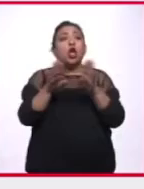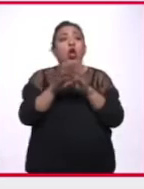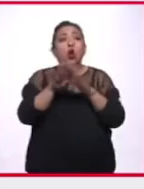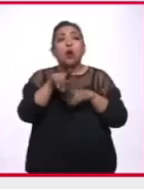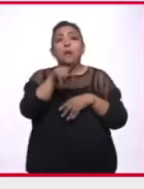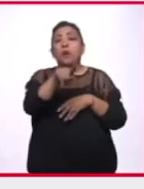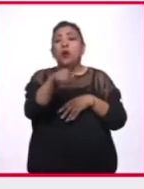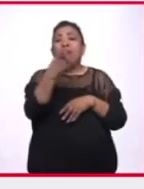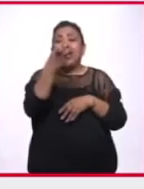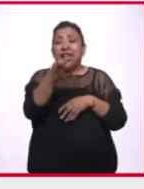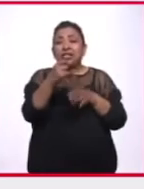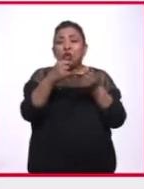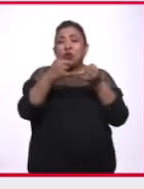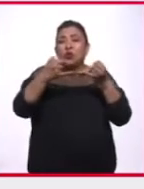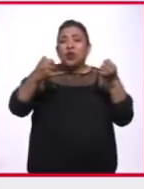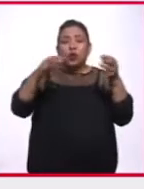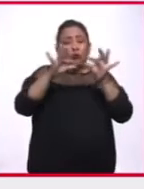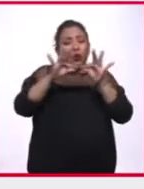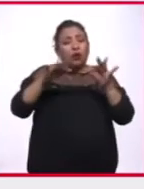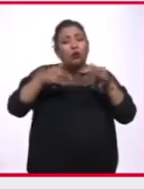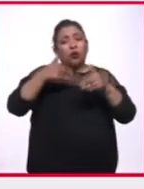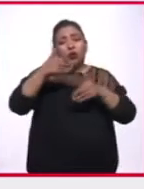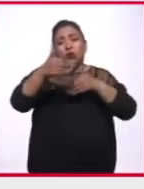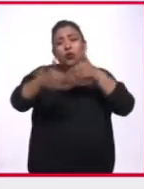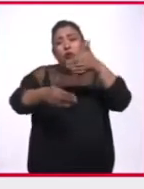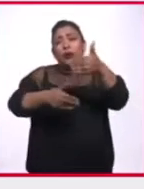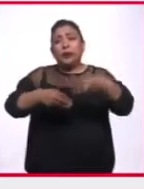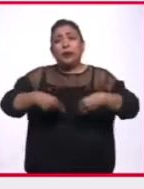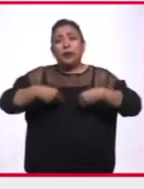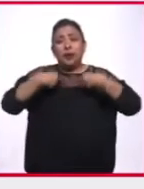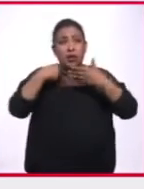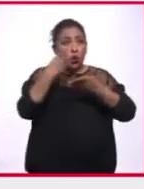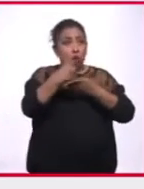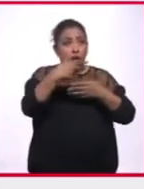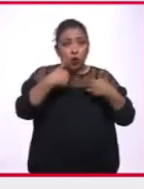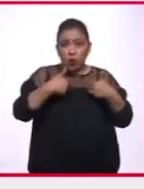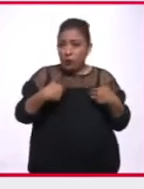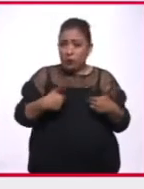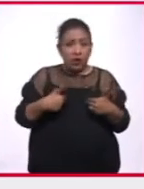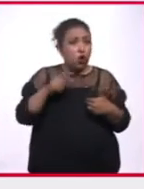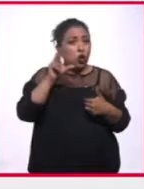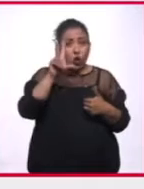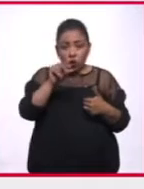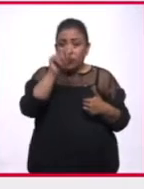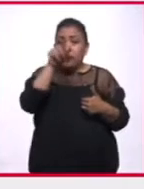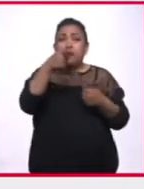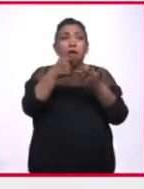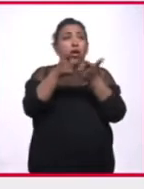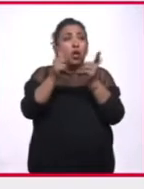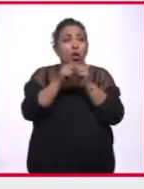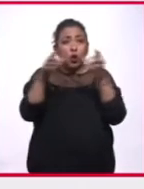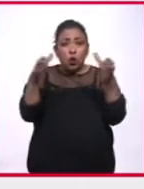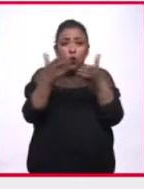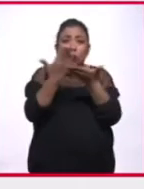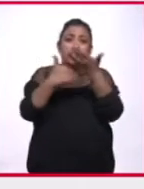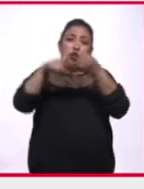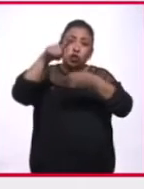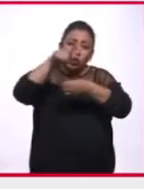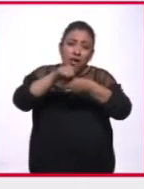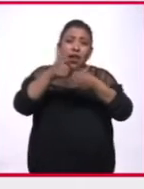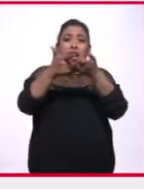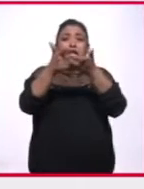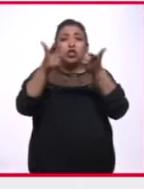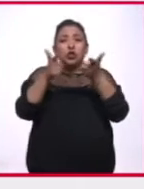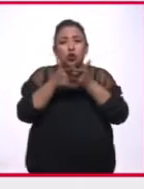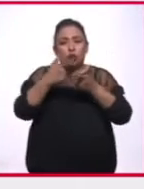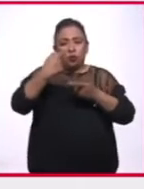eso es un hilo, una continuidad durante toda la vida, no solo del ser humano, sino de los grupos sociales, de los grupos